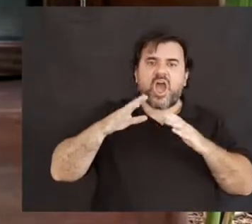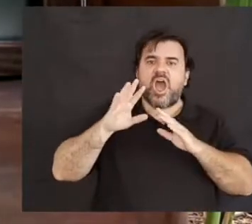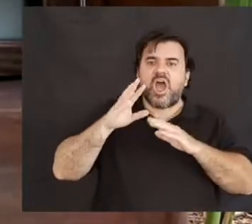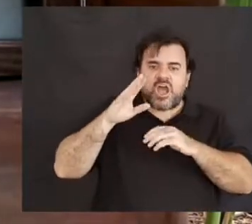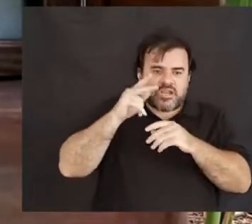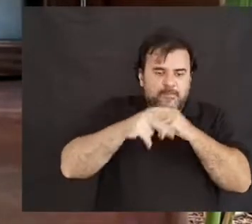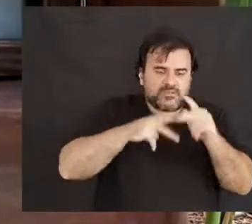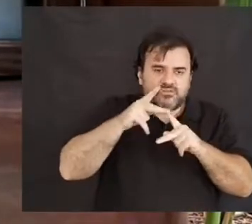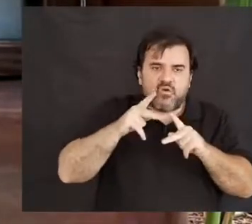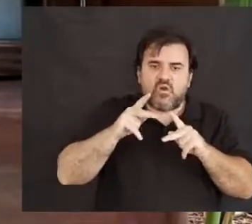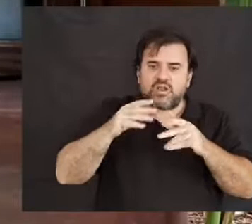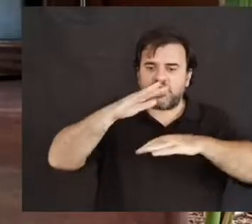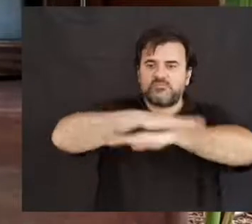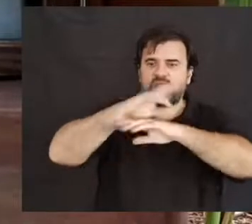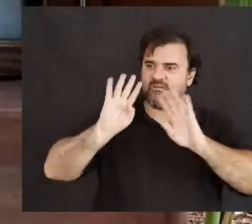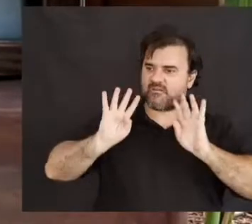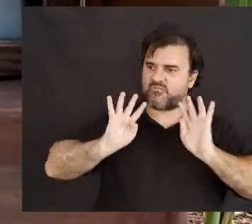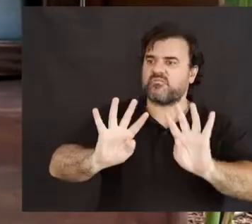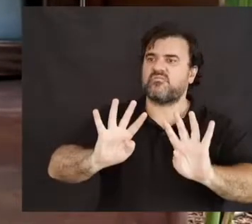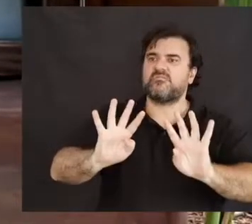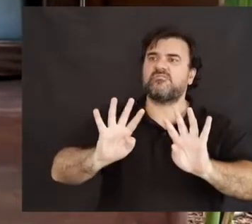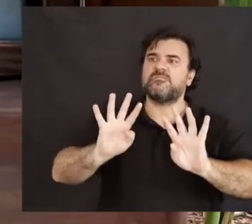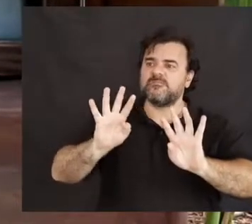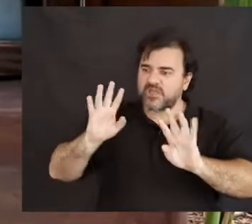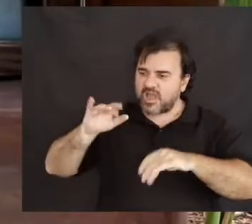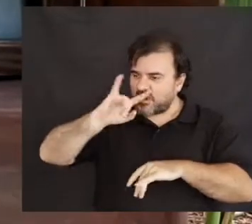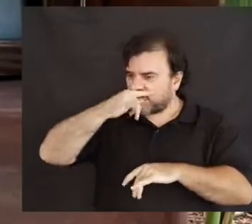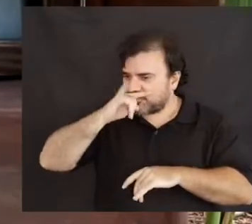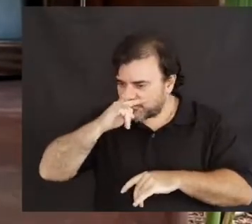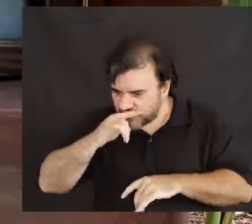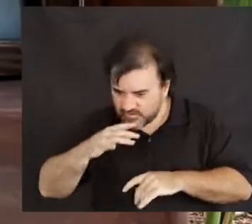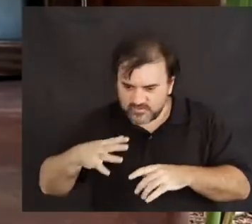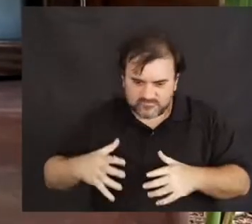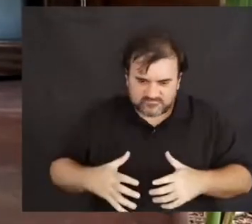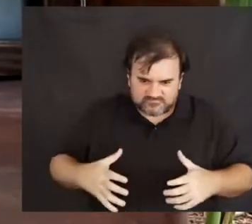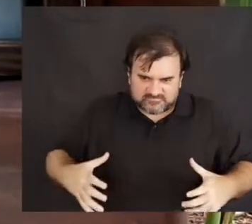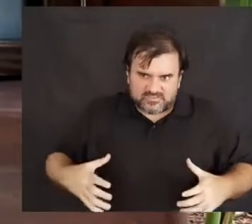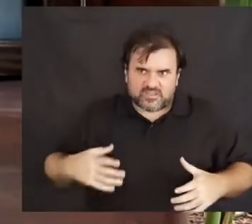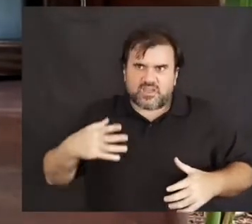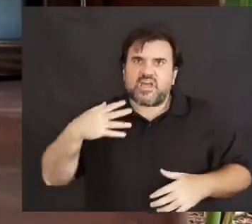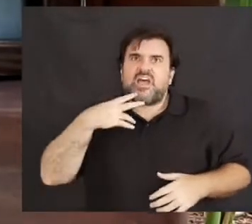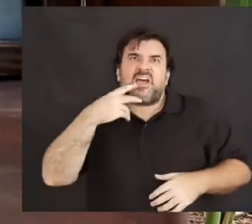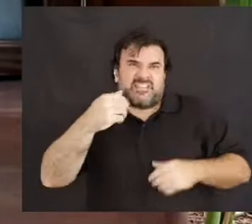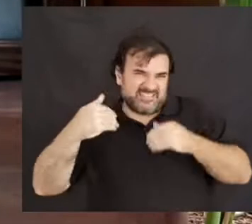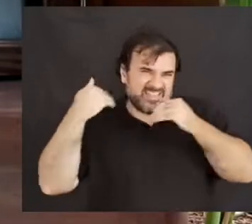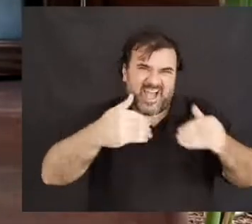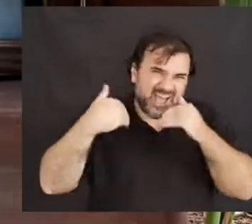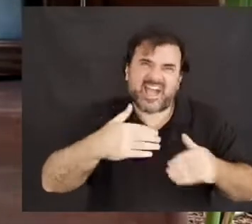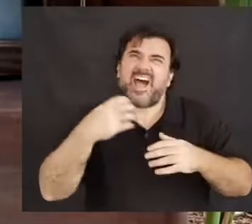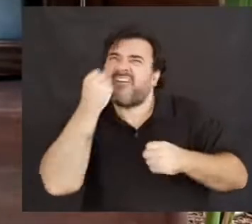balcón. Los agregados salían de sus bohíos. Los chiquillos de vientres abultados perforaban el aire con sus